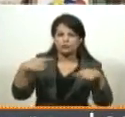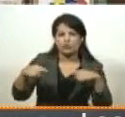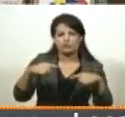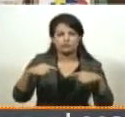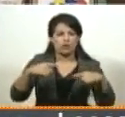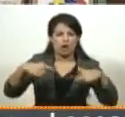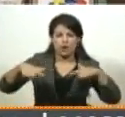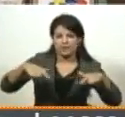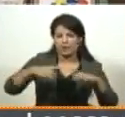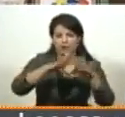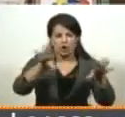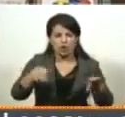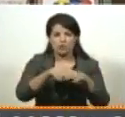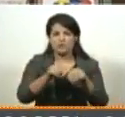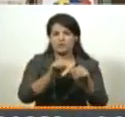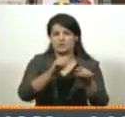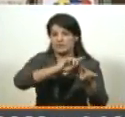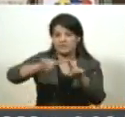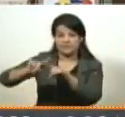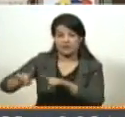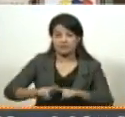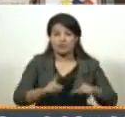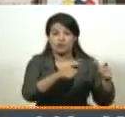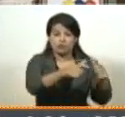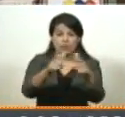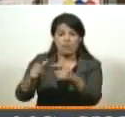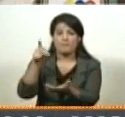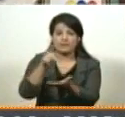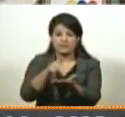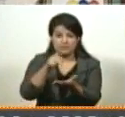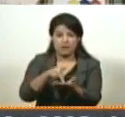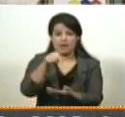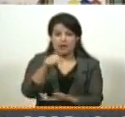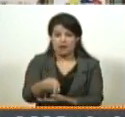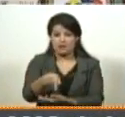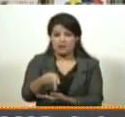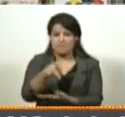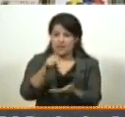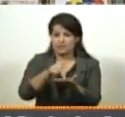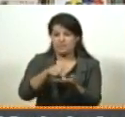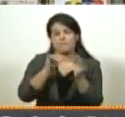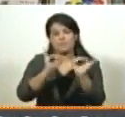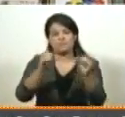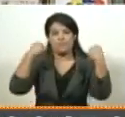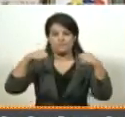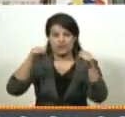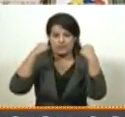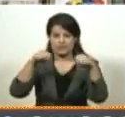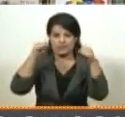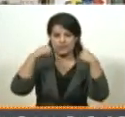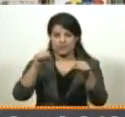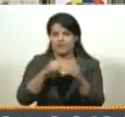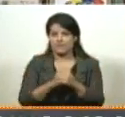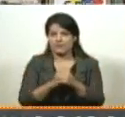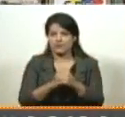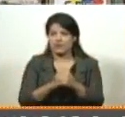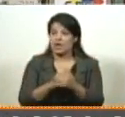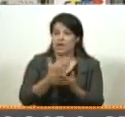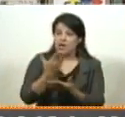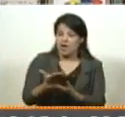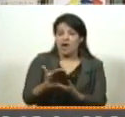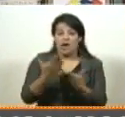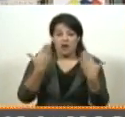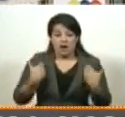logística entre los diferentes entes que participan en este simulacro, de cara a